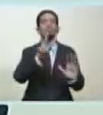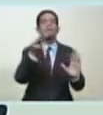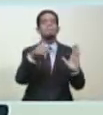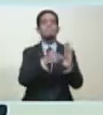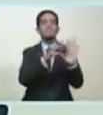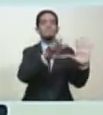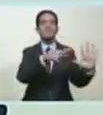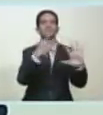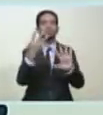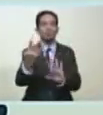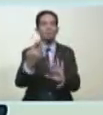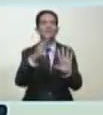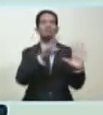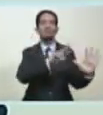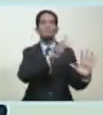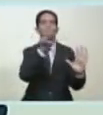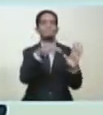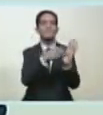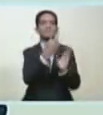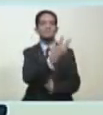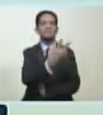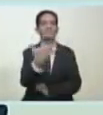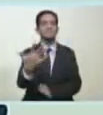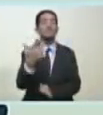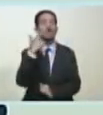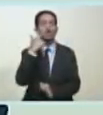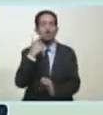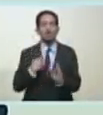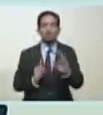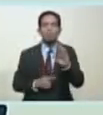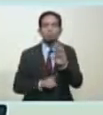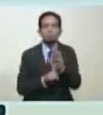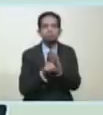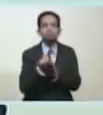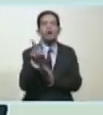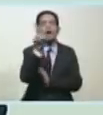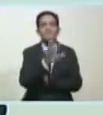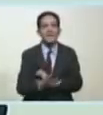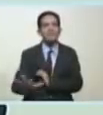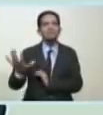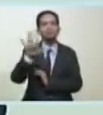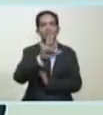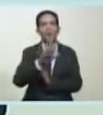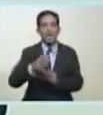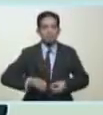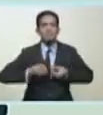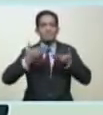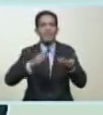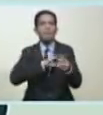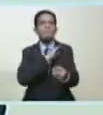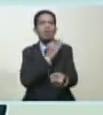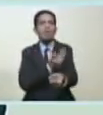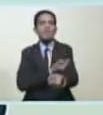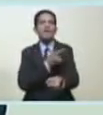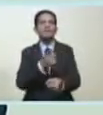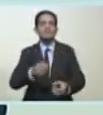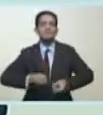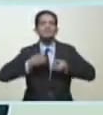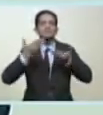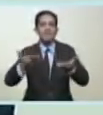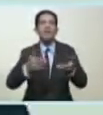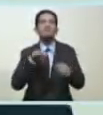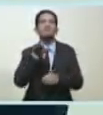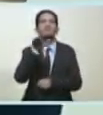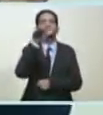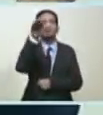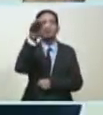2019-2025 a incrementar el poder de una nación que tiene derecho a la felicidad, que tiene derecho a la prosperidad, que tiene derecho al